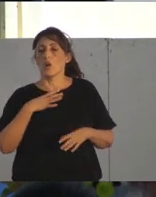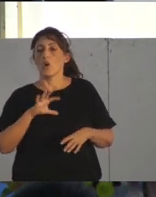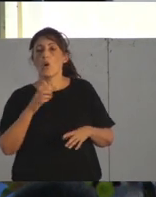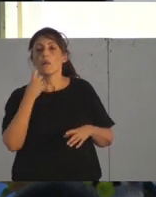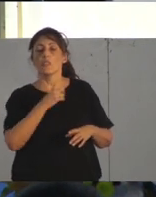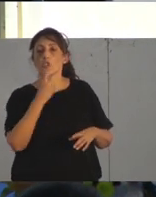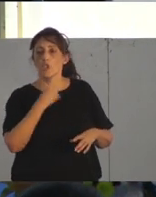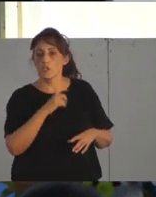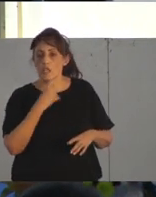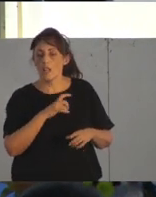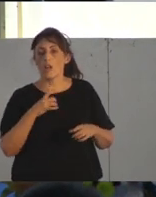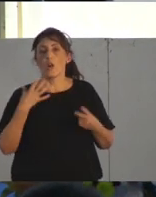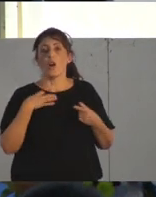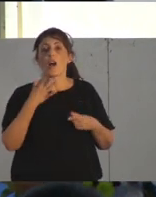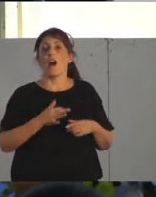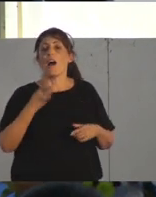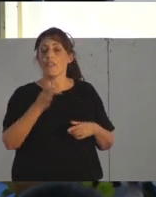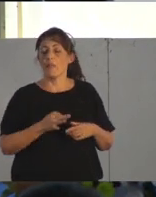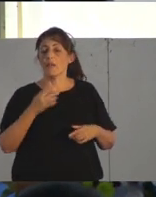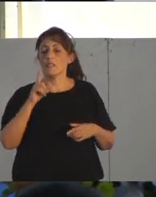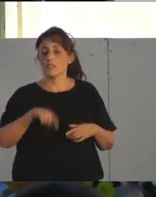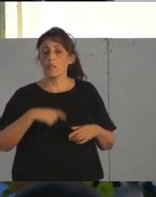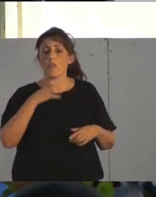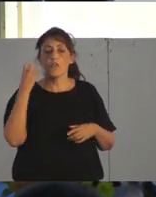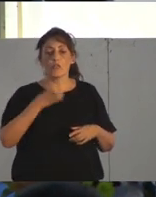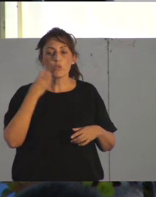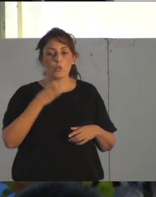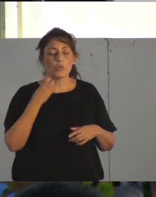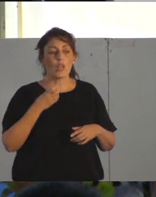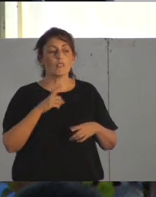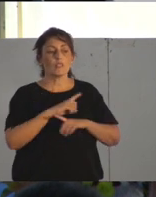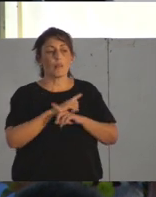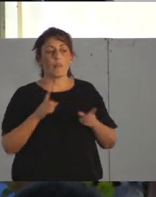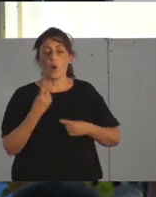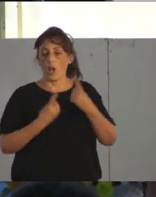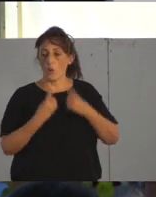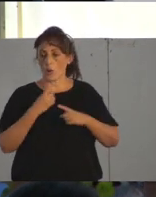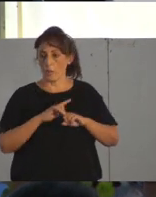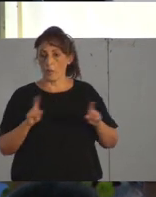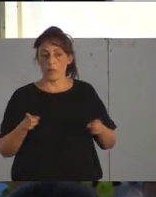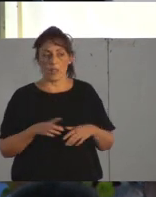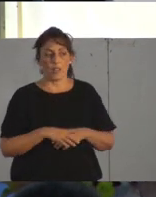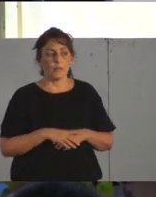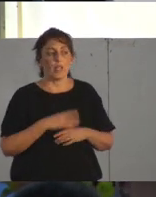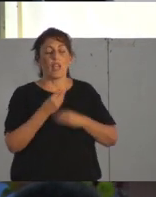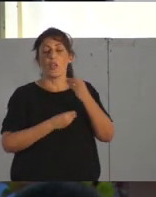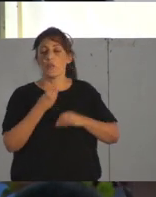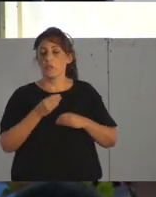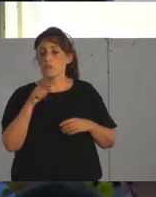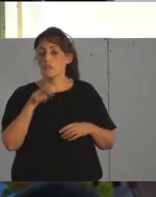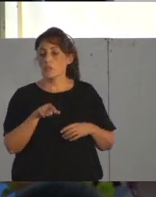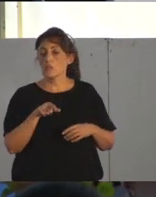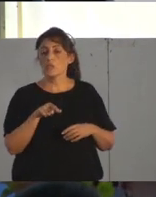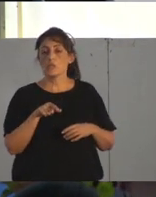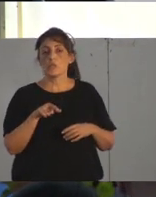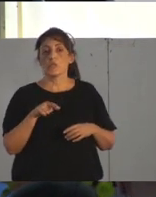secos y, sobre todo, con multitud de frutas que tienen dobles texturas. Entonces, bueno, debido a ello, pues